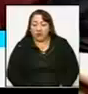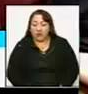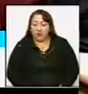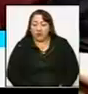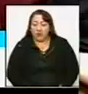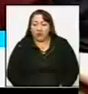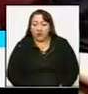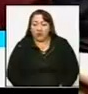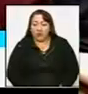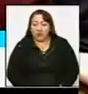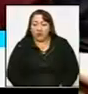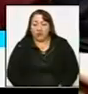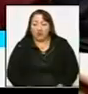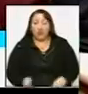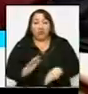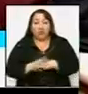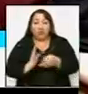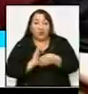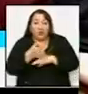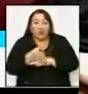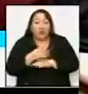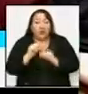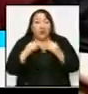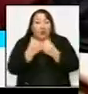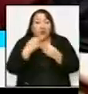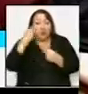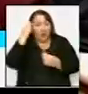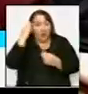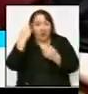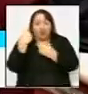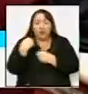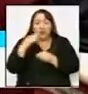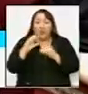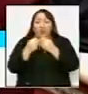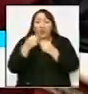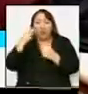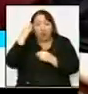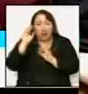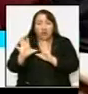una inscripción o de una renuncia queda a cargo del partido.